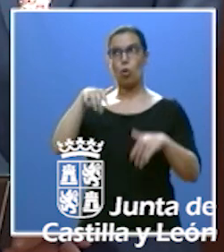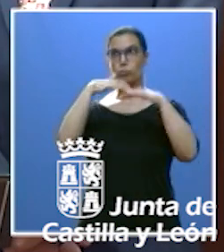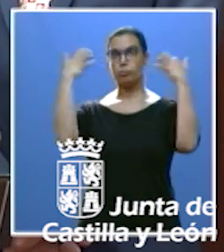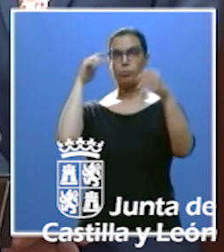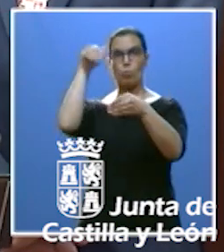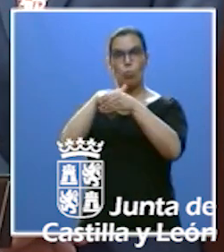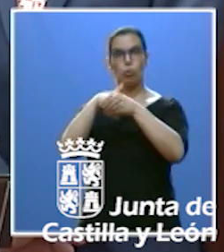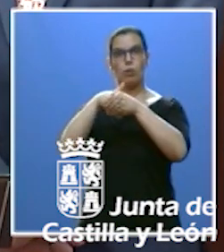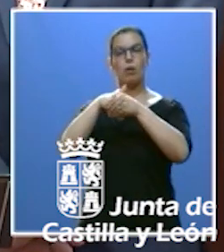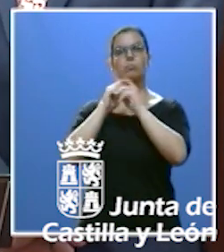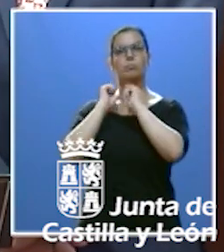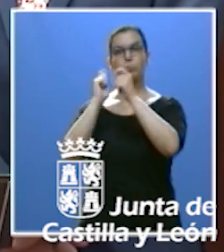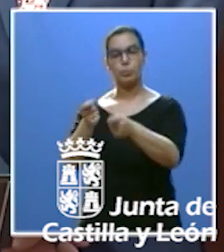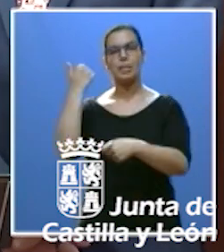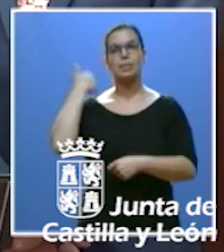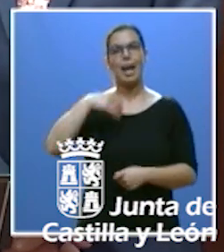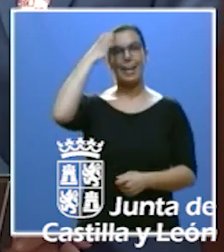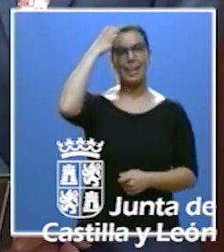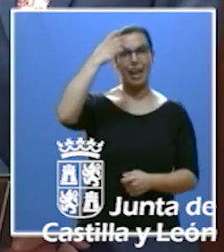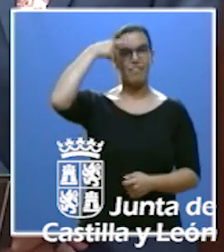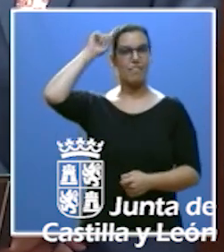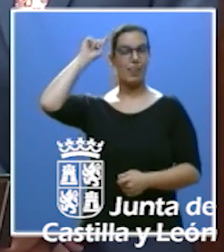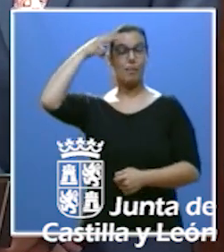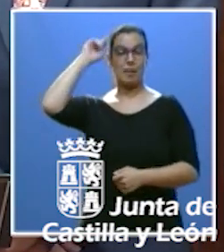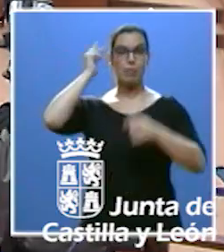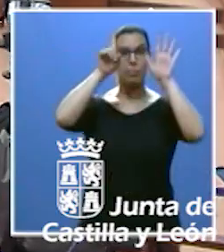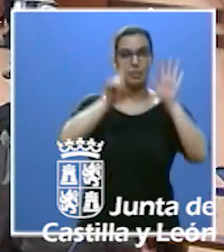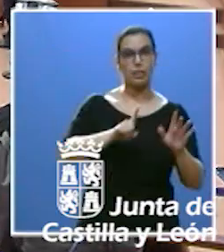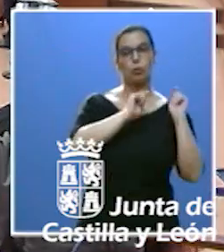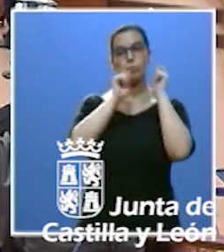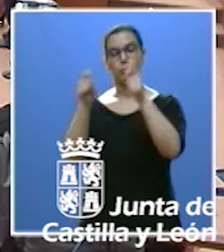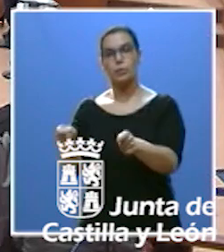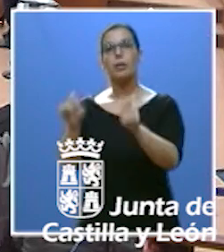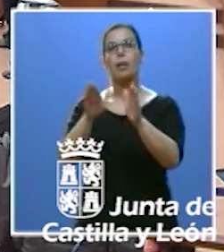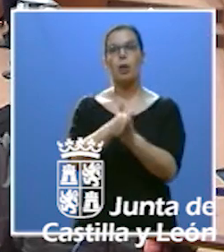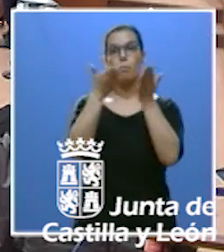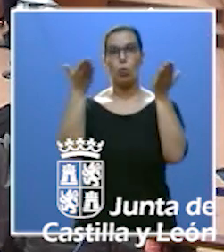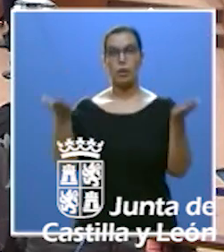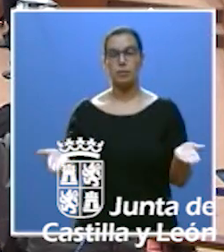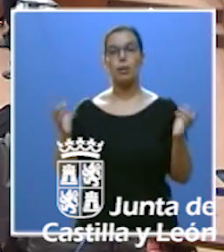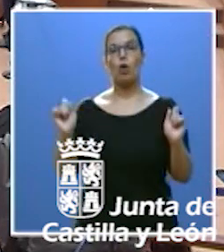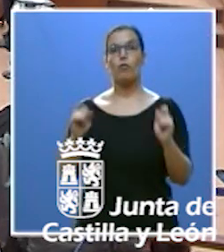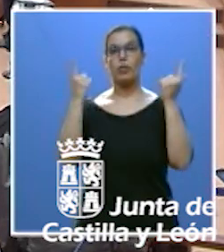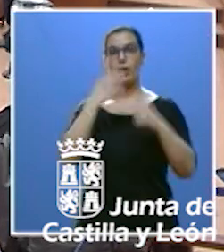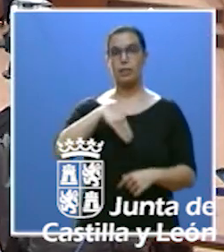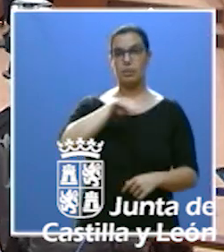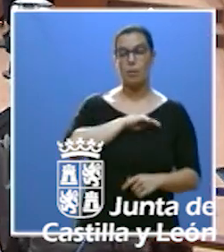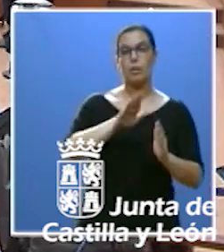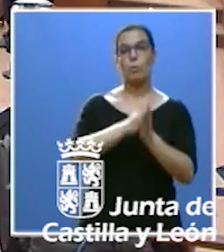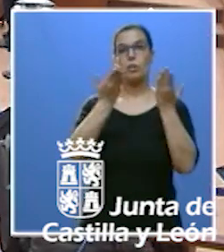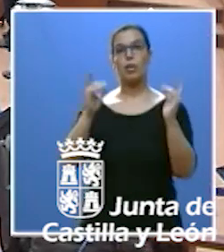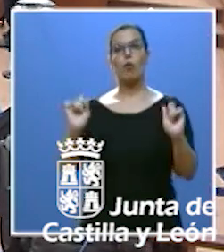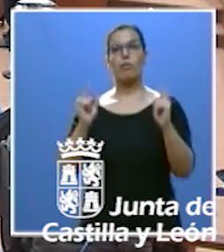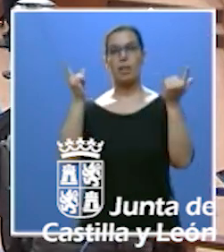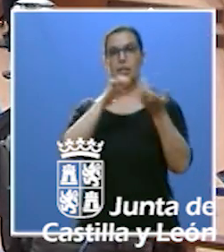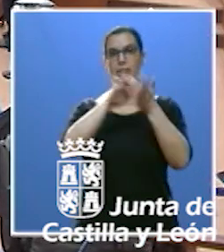sido nombrado por el rey Felipe VI y su nombramiento en el Boletín Oficial de España, en el Boletín Oficial de Castilla y León,